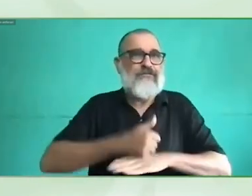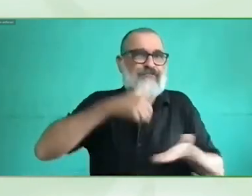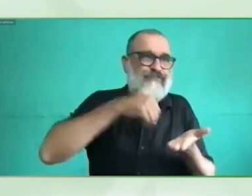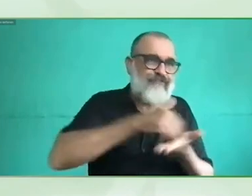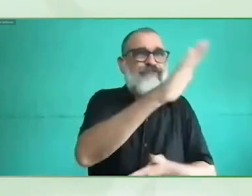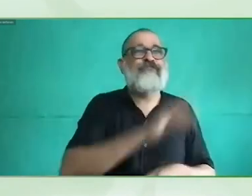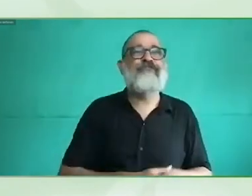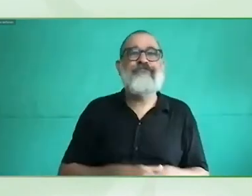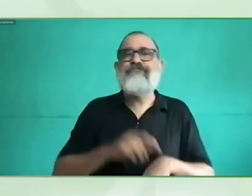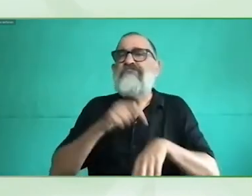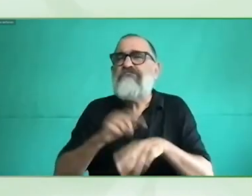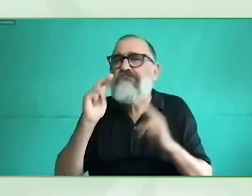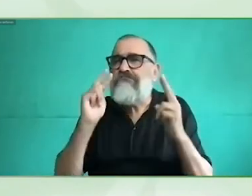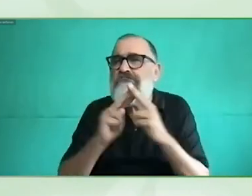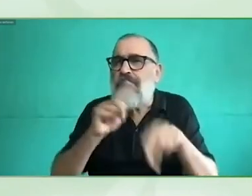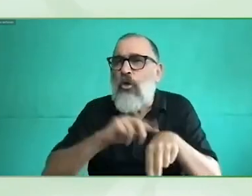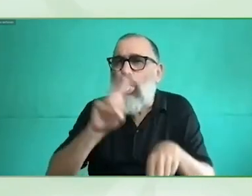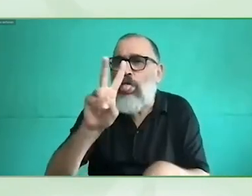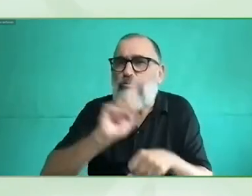gracias